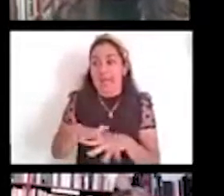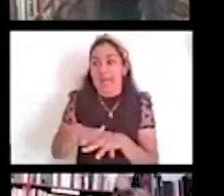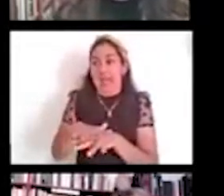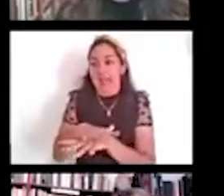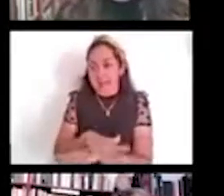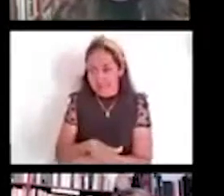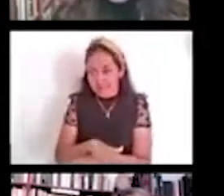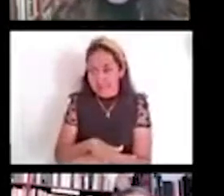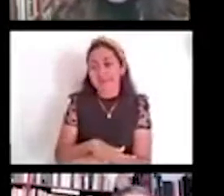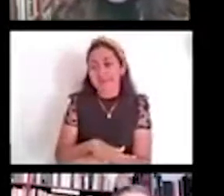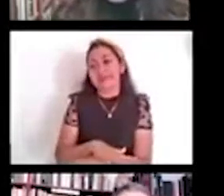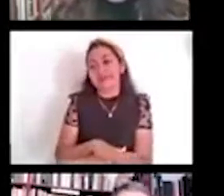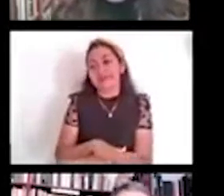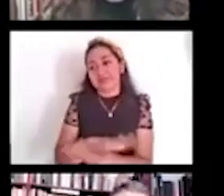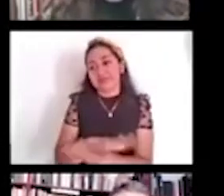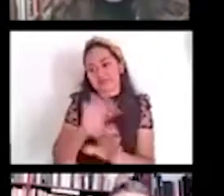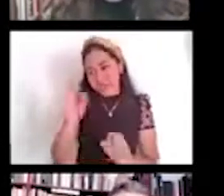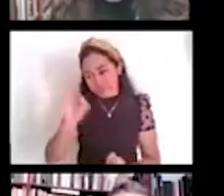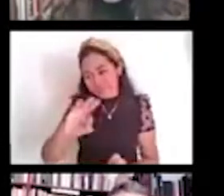la